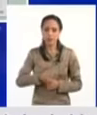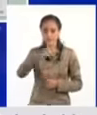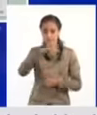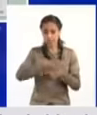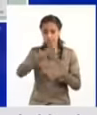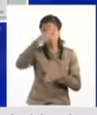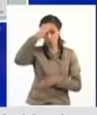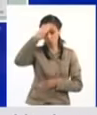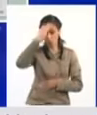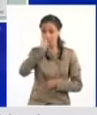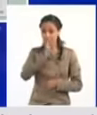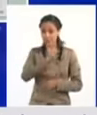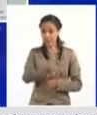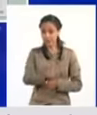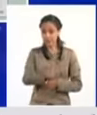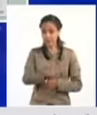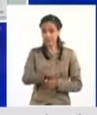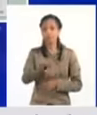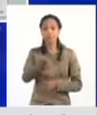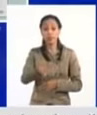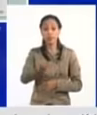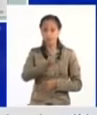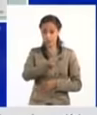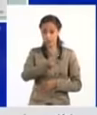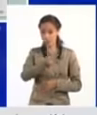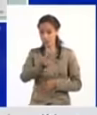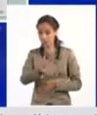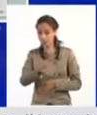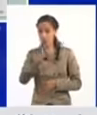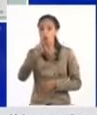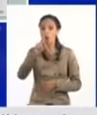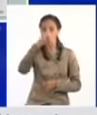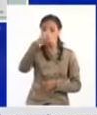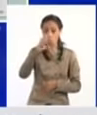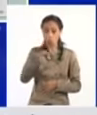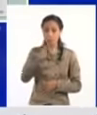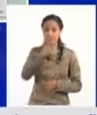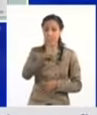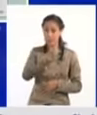Cuba 323, Colón 217, Santi